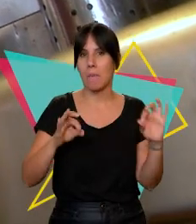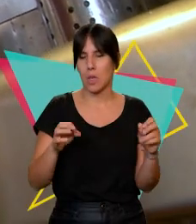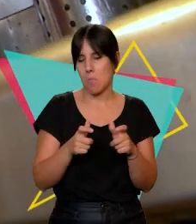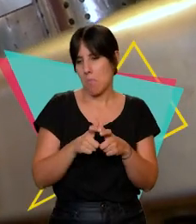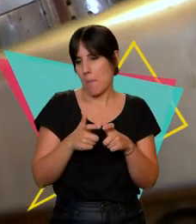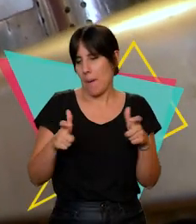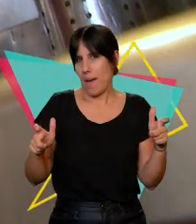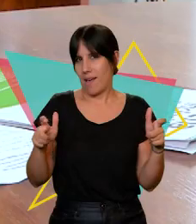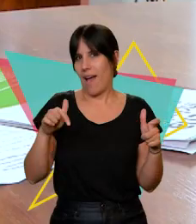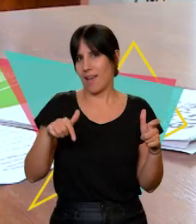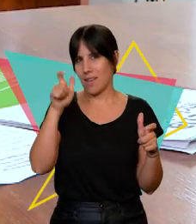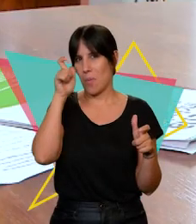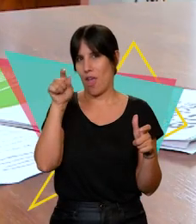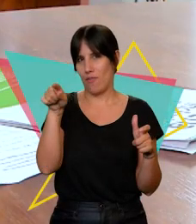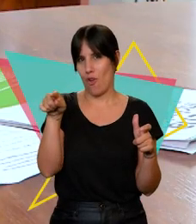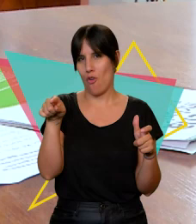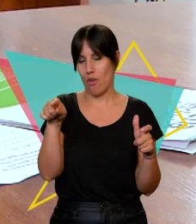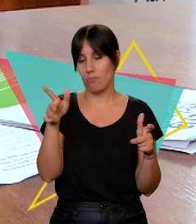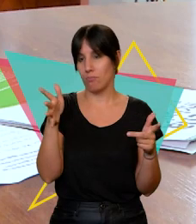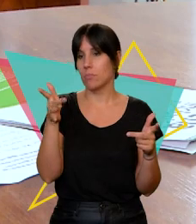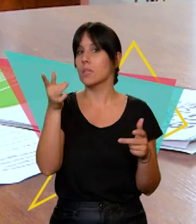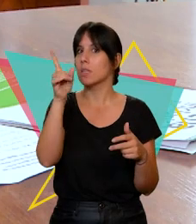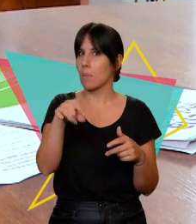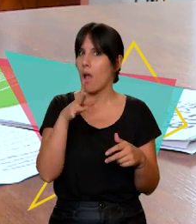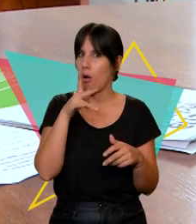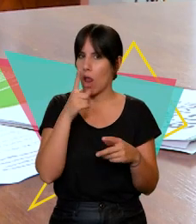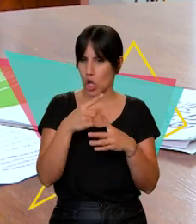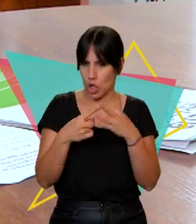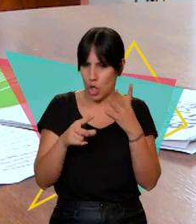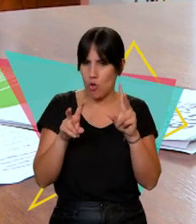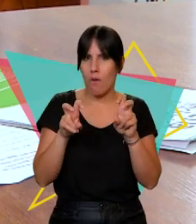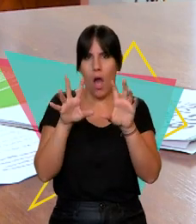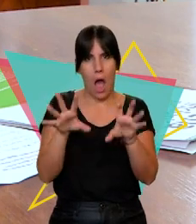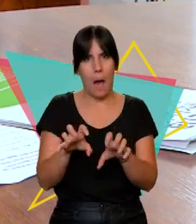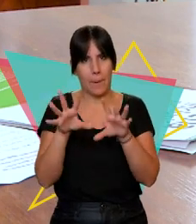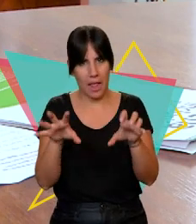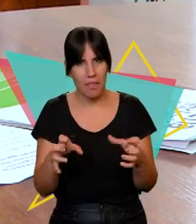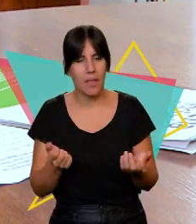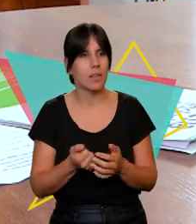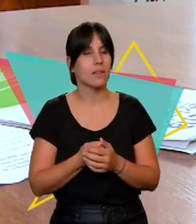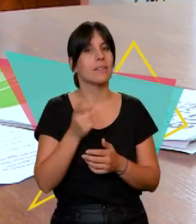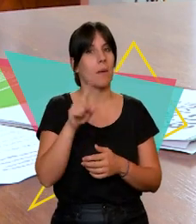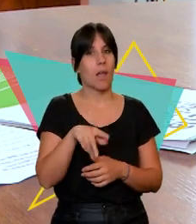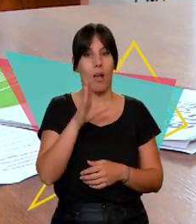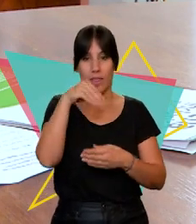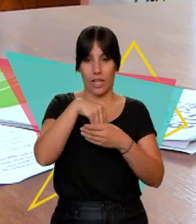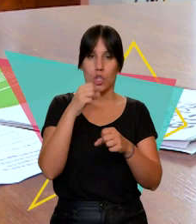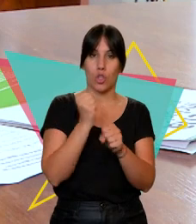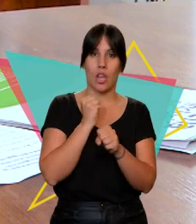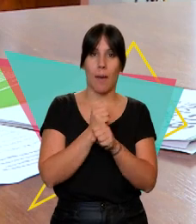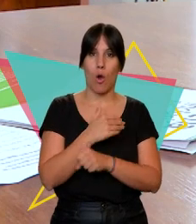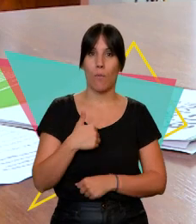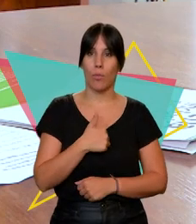de amistades aquí en el pueblo y está aprendiendo cada vez cosas nuevas, también cada vez le dan más tareas que